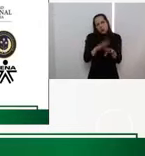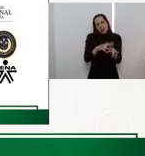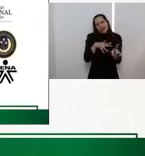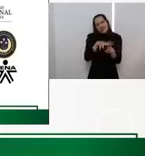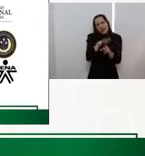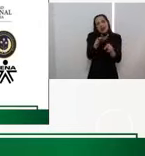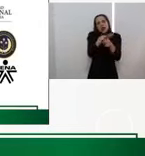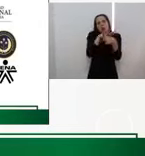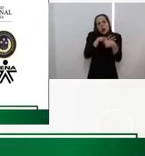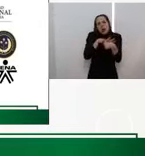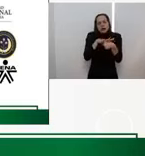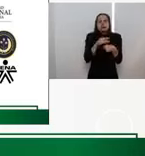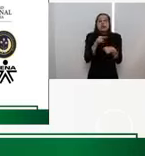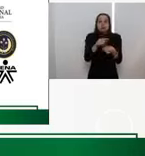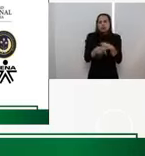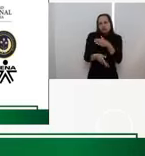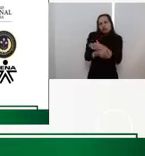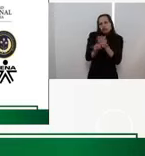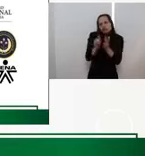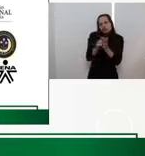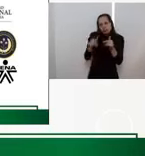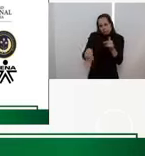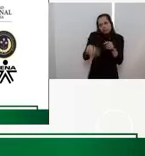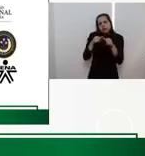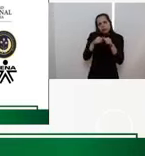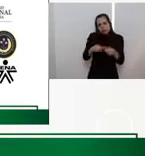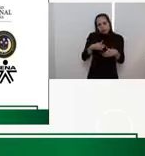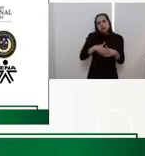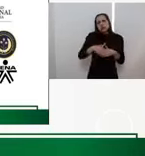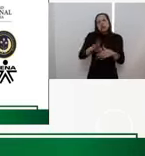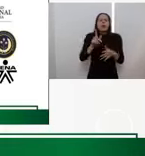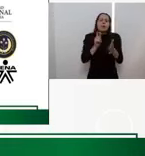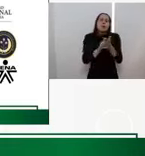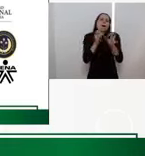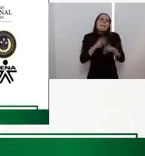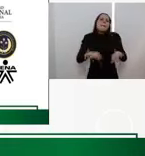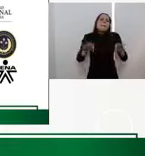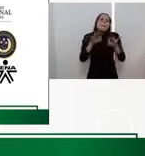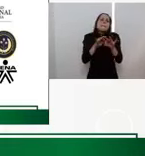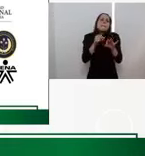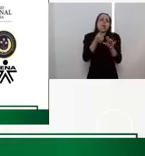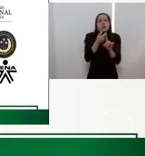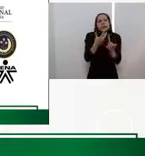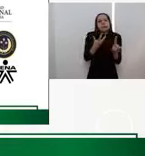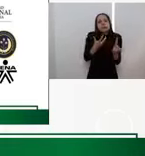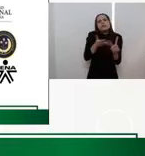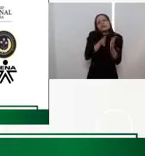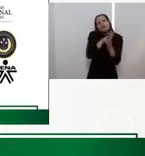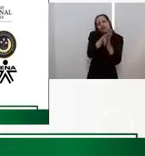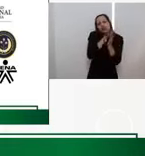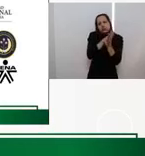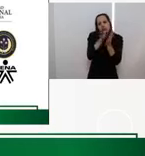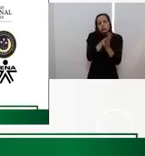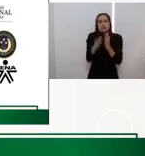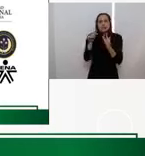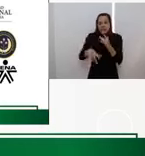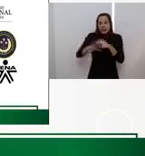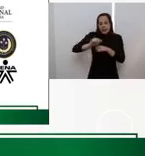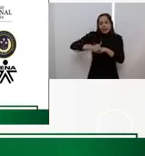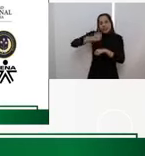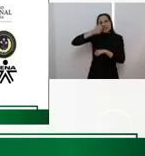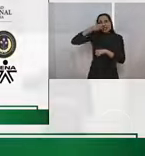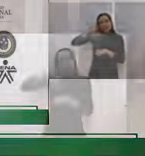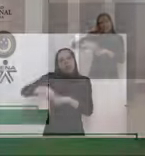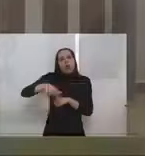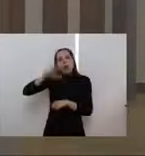esto se ha mantenido sin embargo es importante resaltar y destacar que la dirección del hospital y con todas las